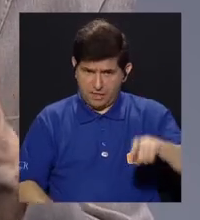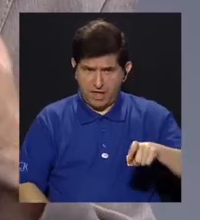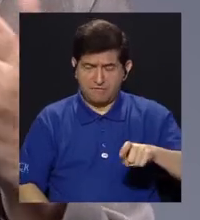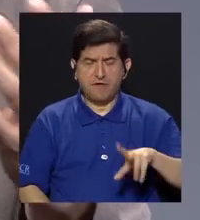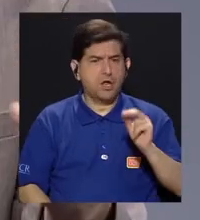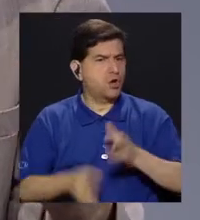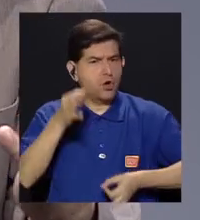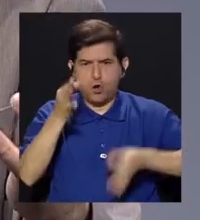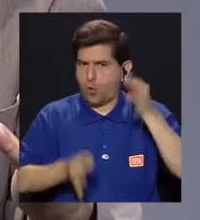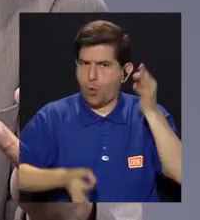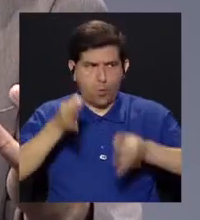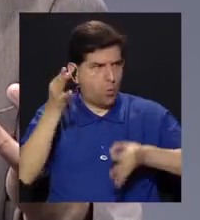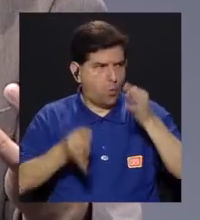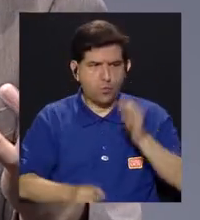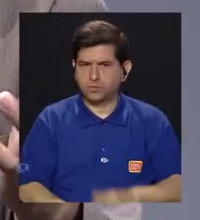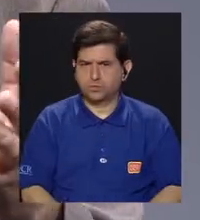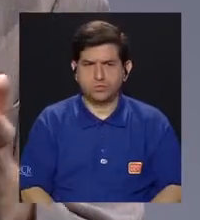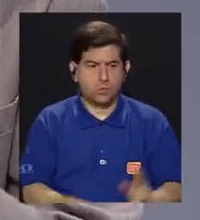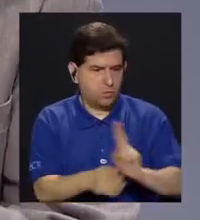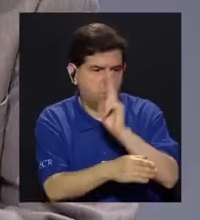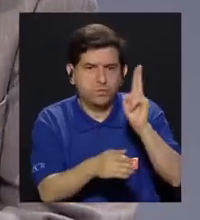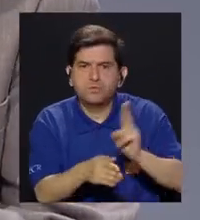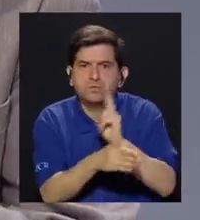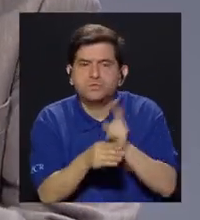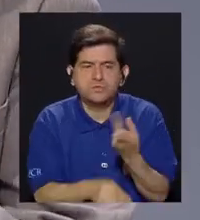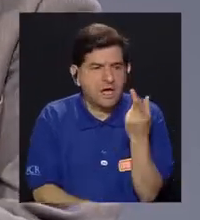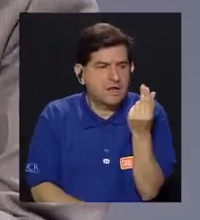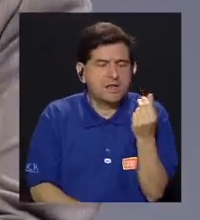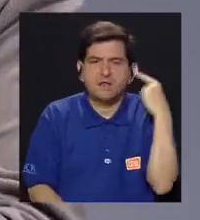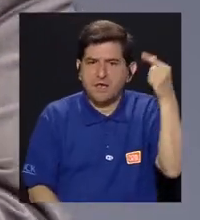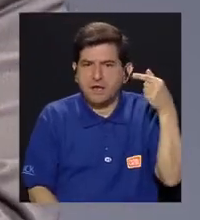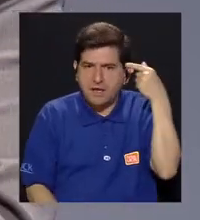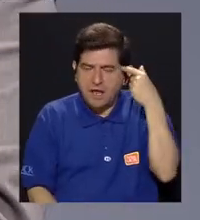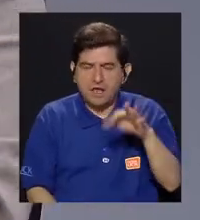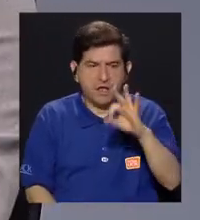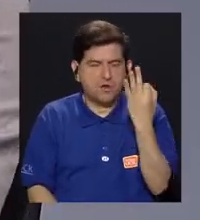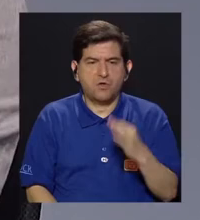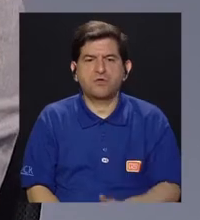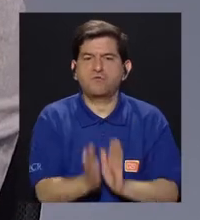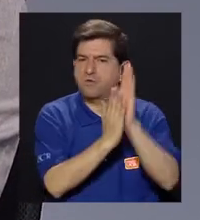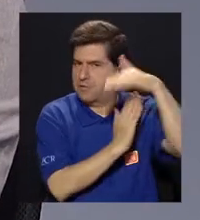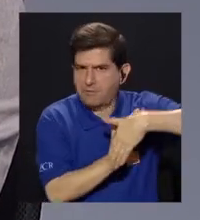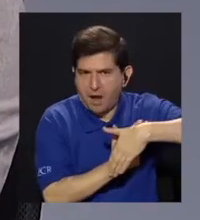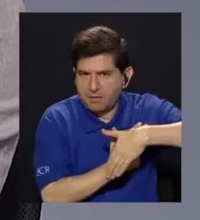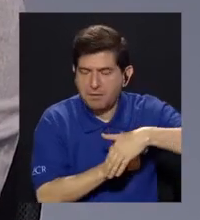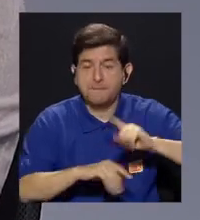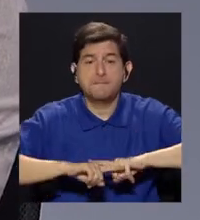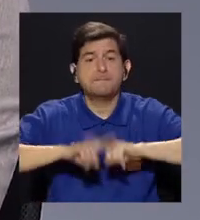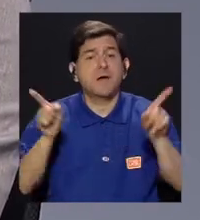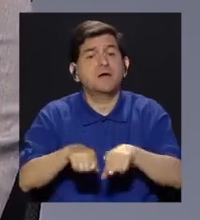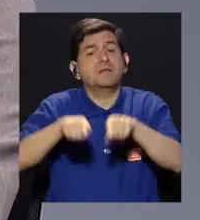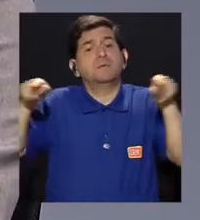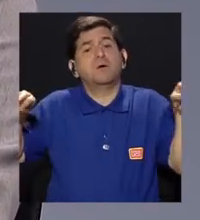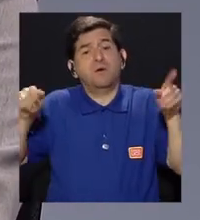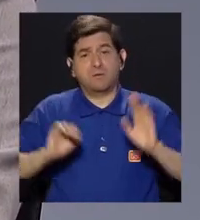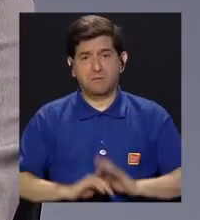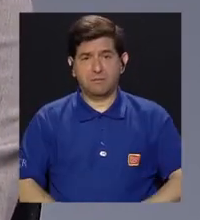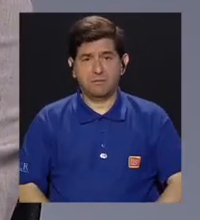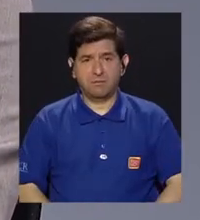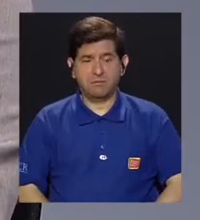dar que tampoco es justo que se utilicen los recursos del estado de una mal de una forma abusiva pero